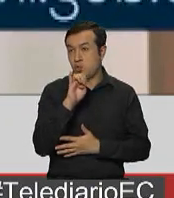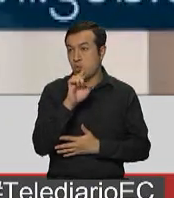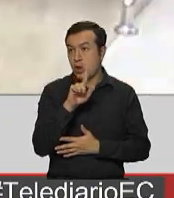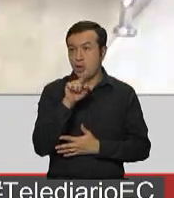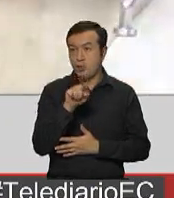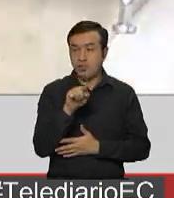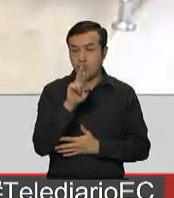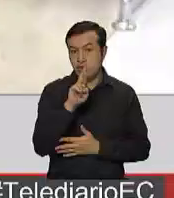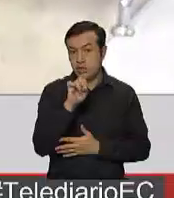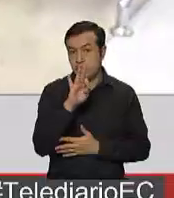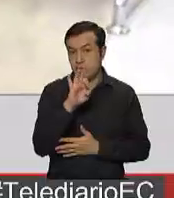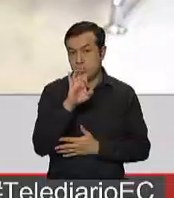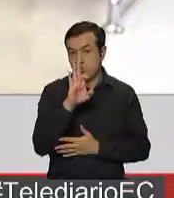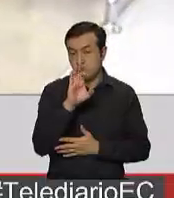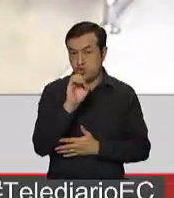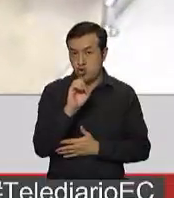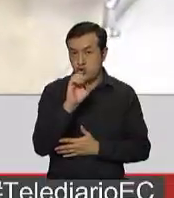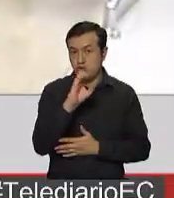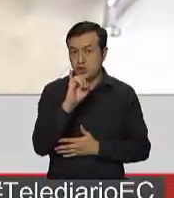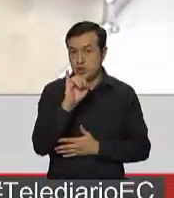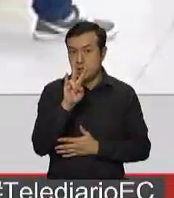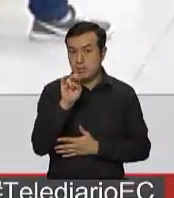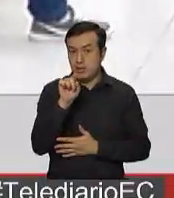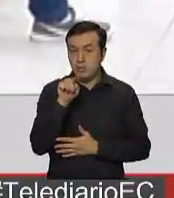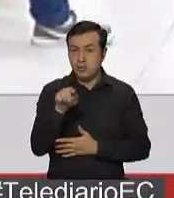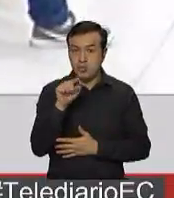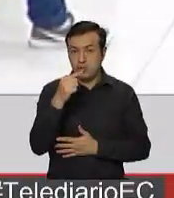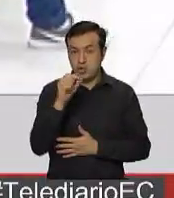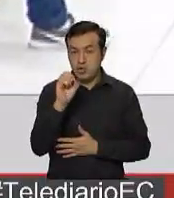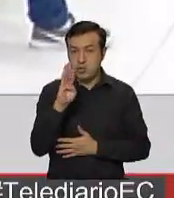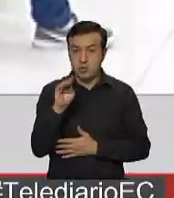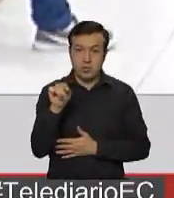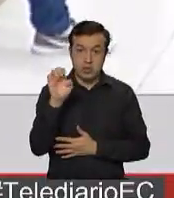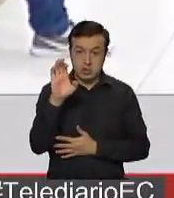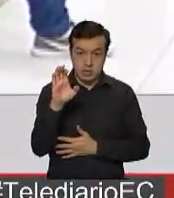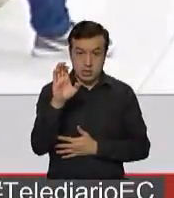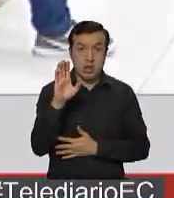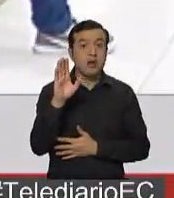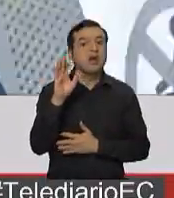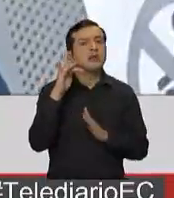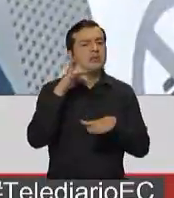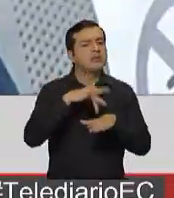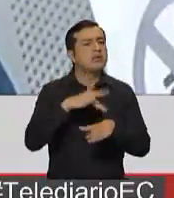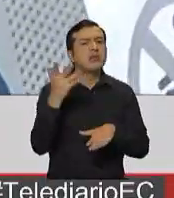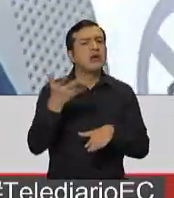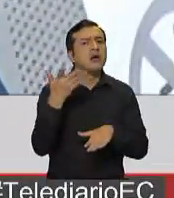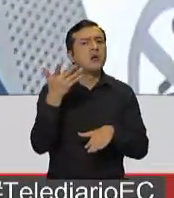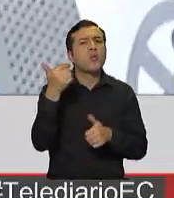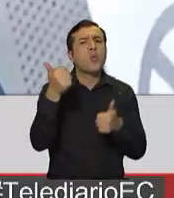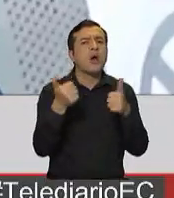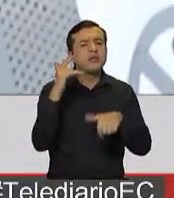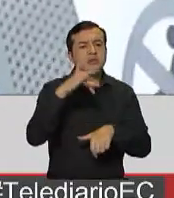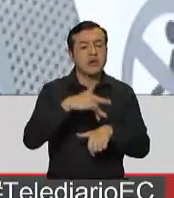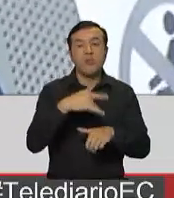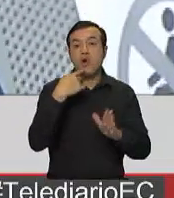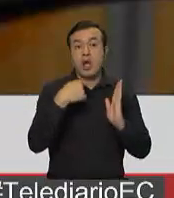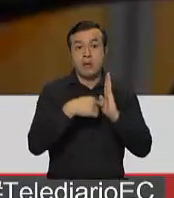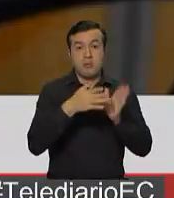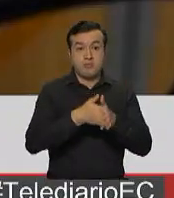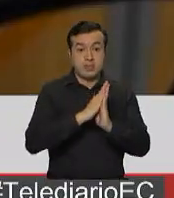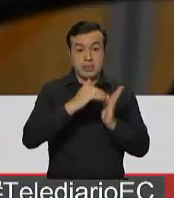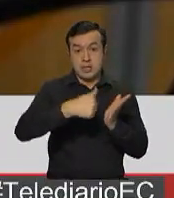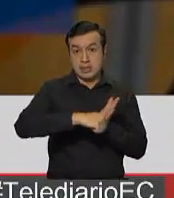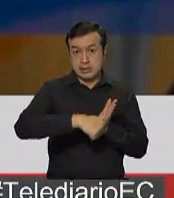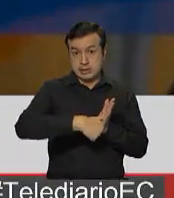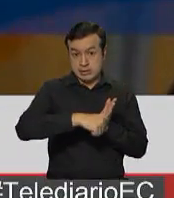virtual.registrocivil.gob.es. Uno de los trámites que se retoman de manera presencial pero que necesitan agendamiento previo es el servicio de cedulación a través del portal